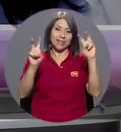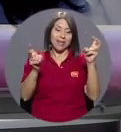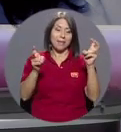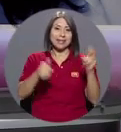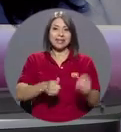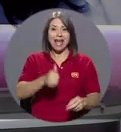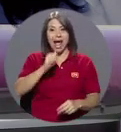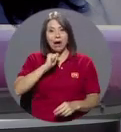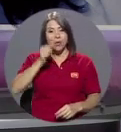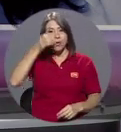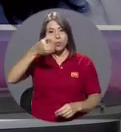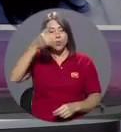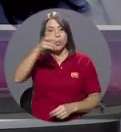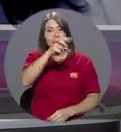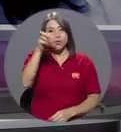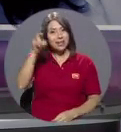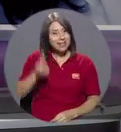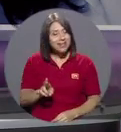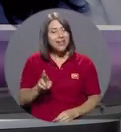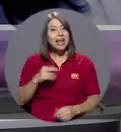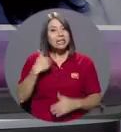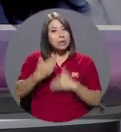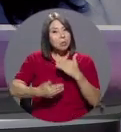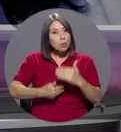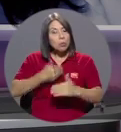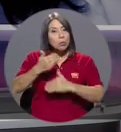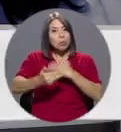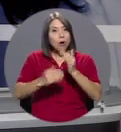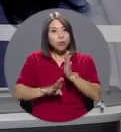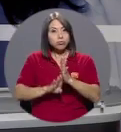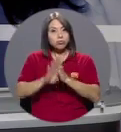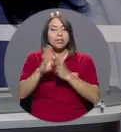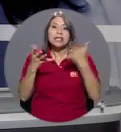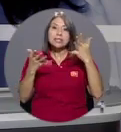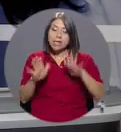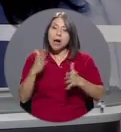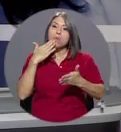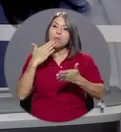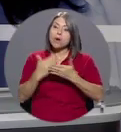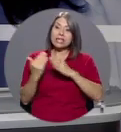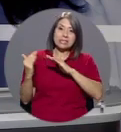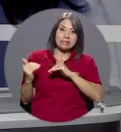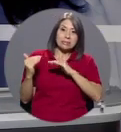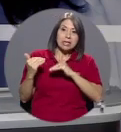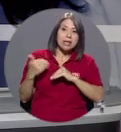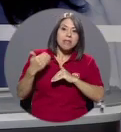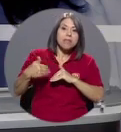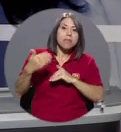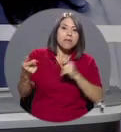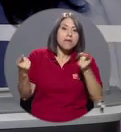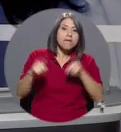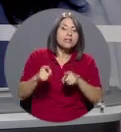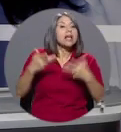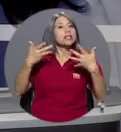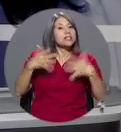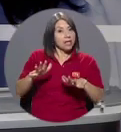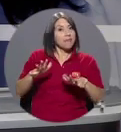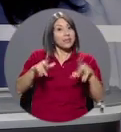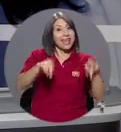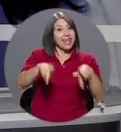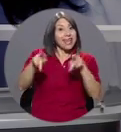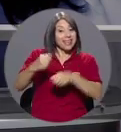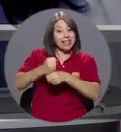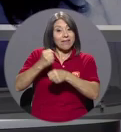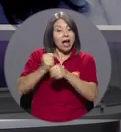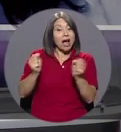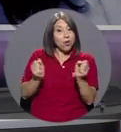que Costa Rica vaya creciendo poco a poco, y ya hemos tenido buenas expectativas y hemos demostrado, ¿verdad?